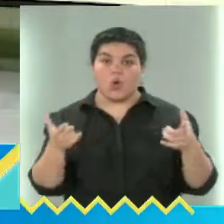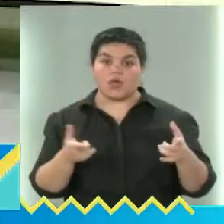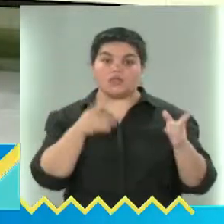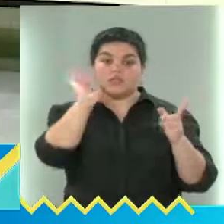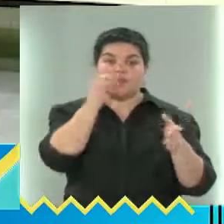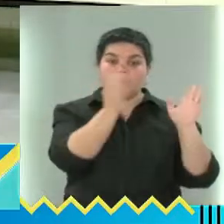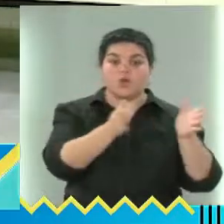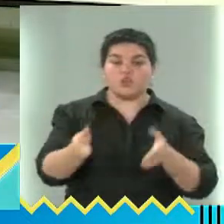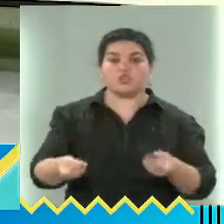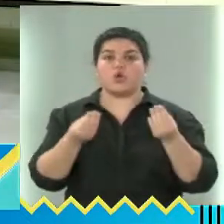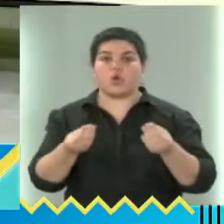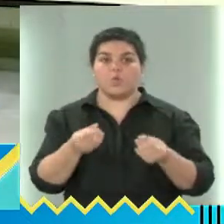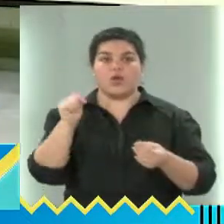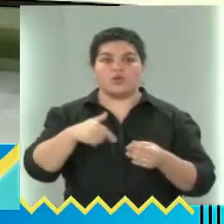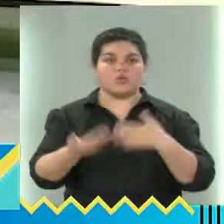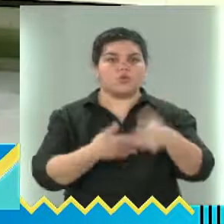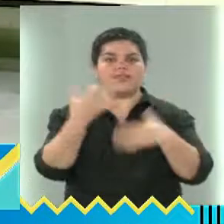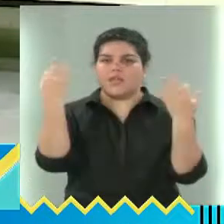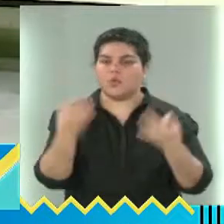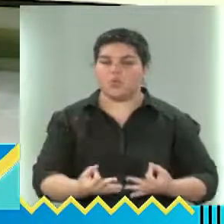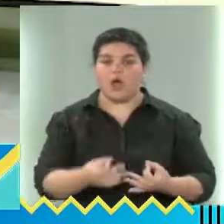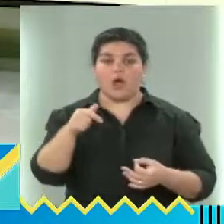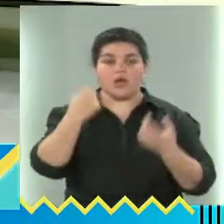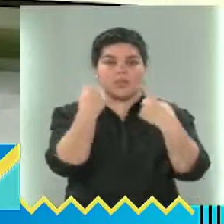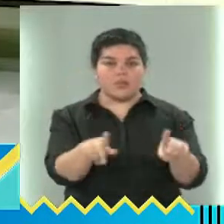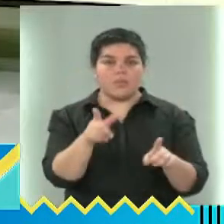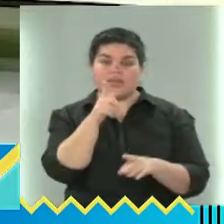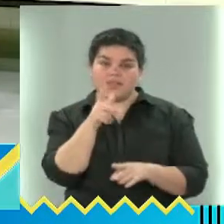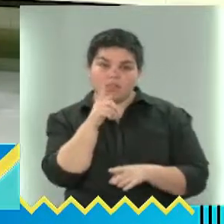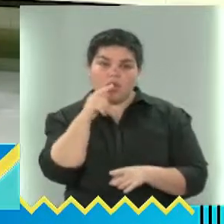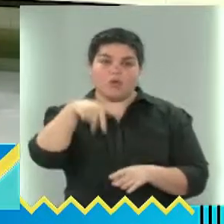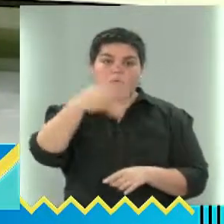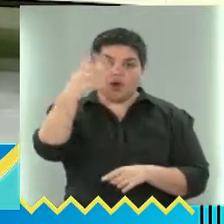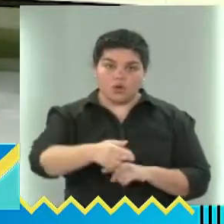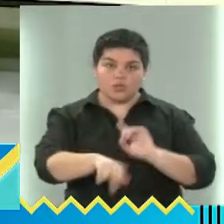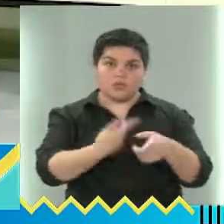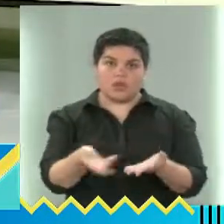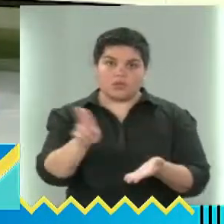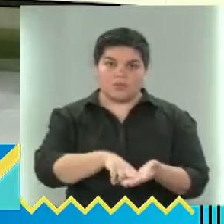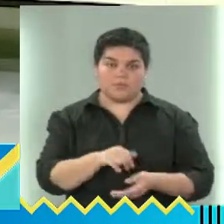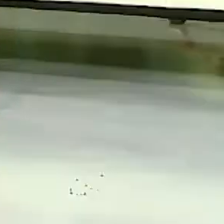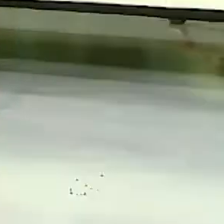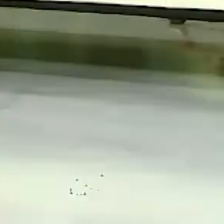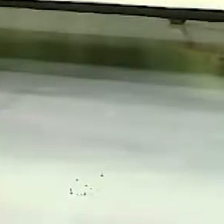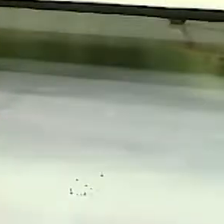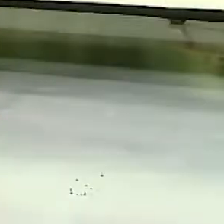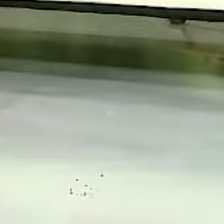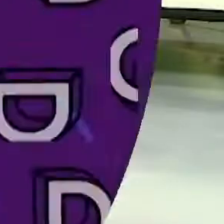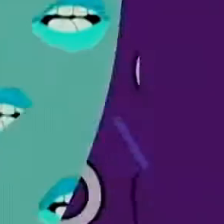proceso y es sumamente seguro. Estamos en Distintos Parecidos, vamos a ir a un corte y enseguida volvemos.